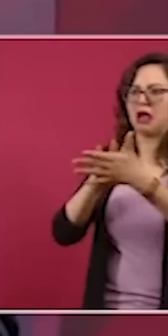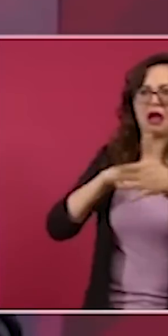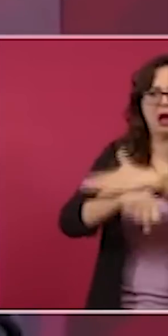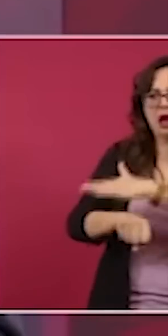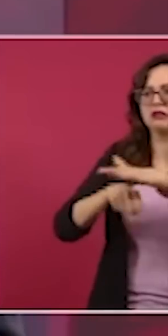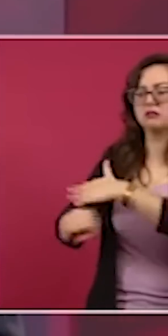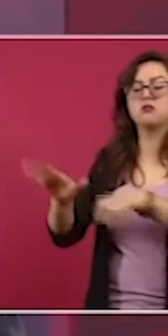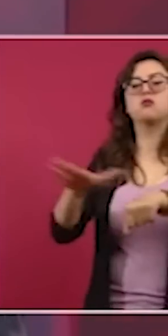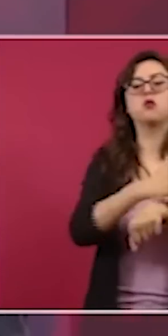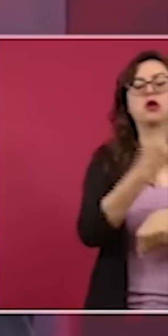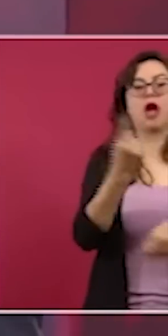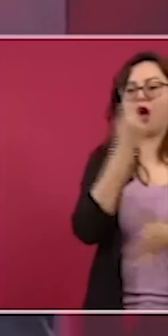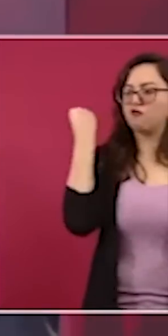educativa,